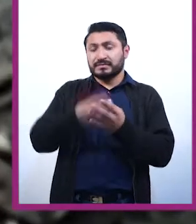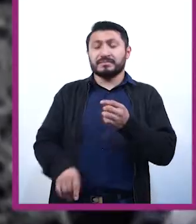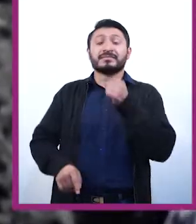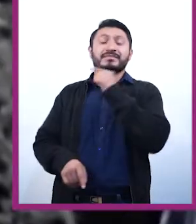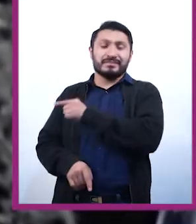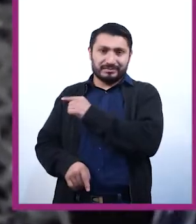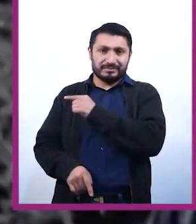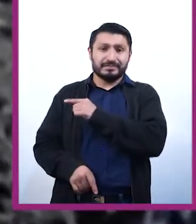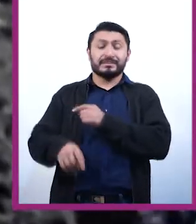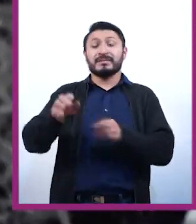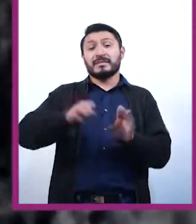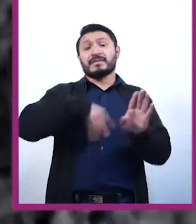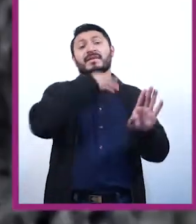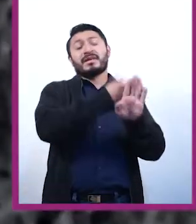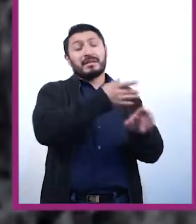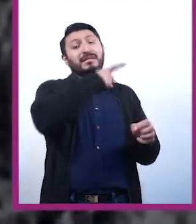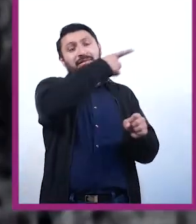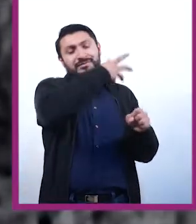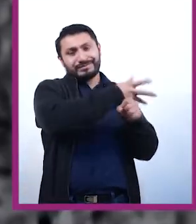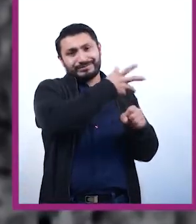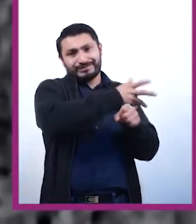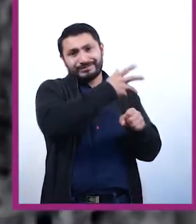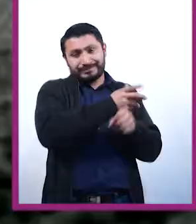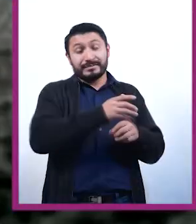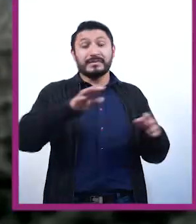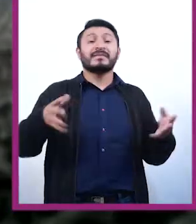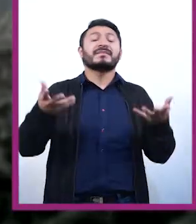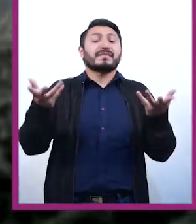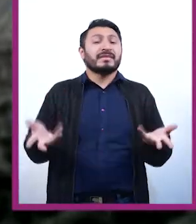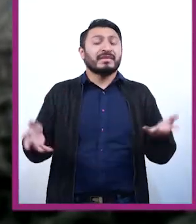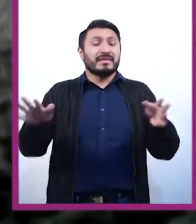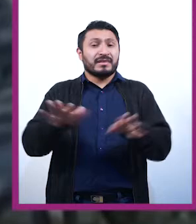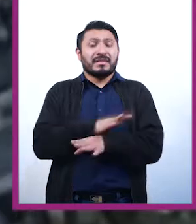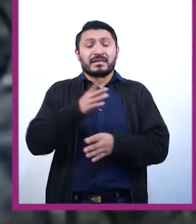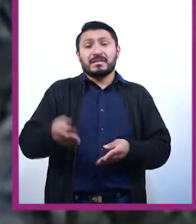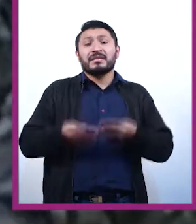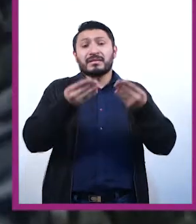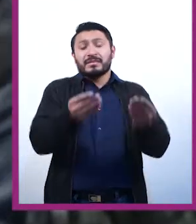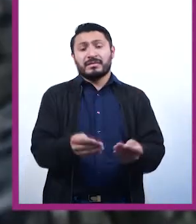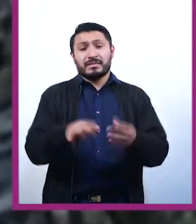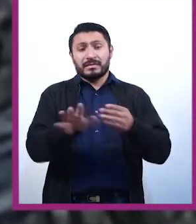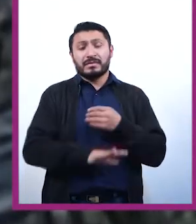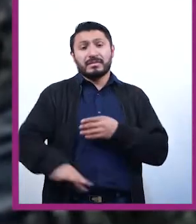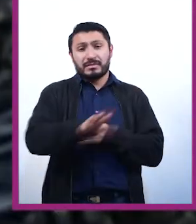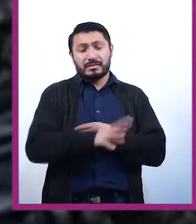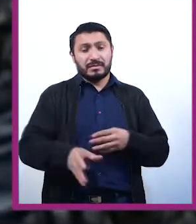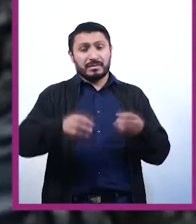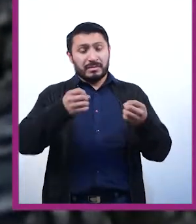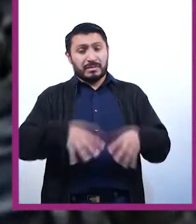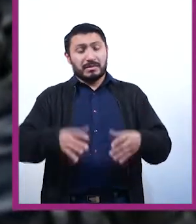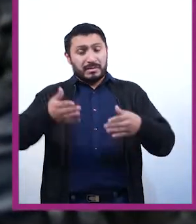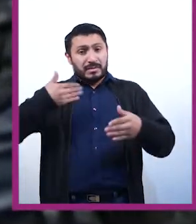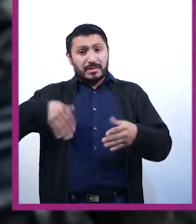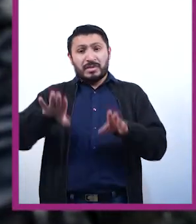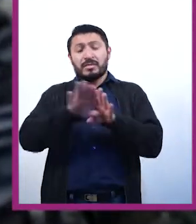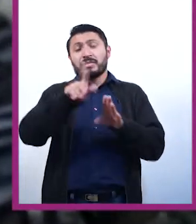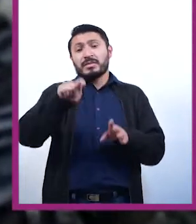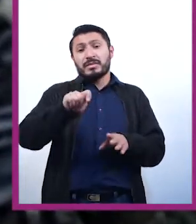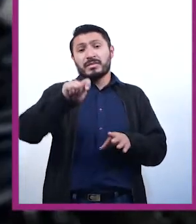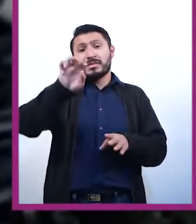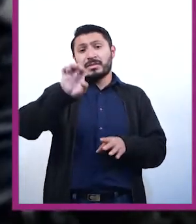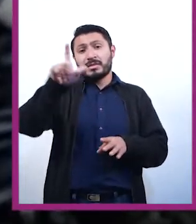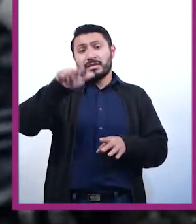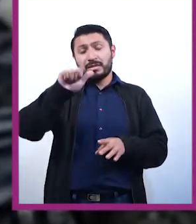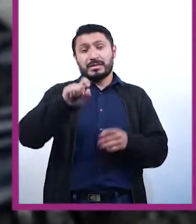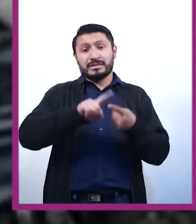a apoyar a la Triple Alianza y atacar a Estados Unidos, a cambio de recuperar territorios perdidos por nuestro país